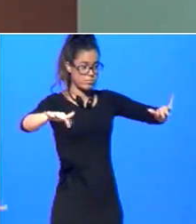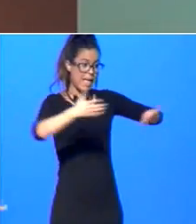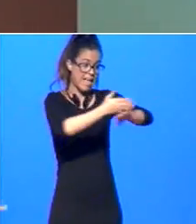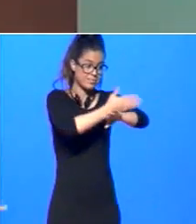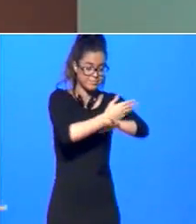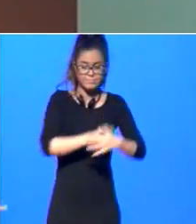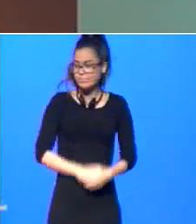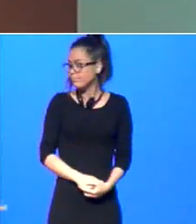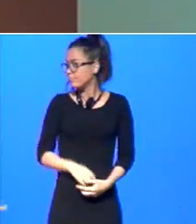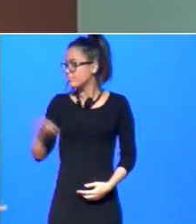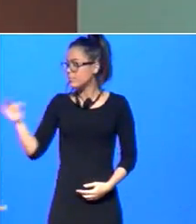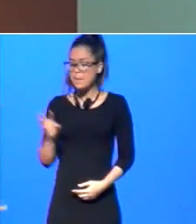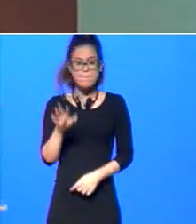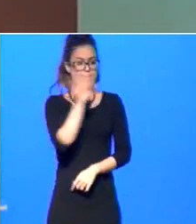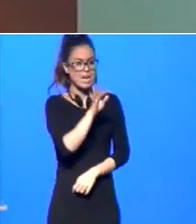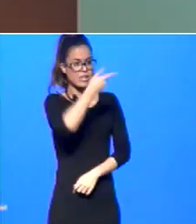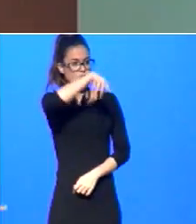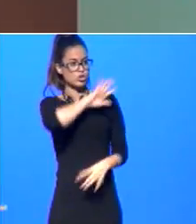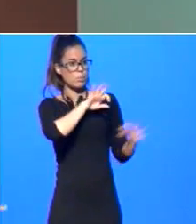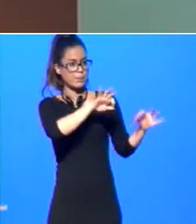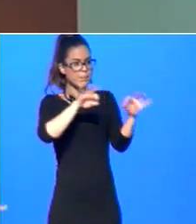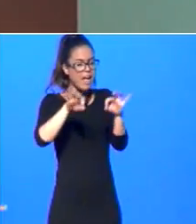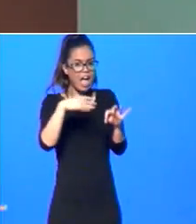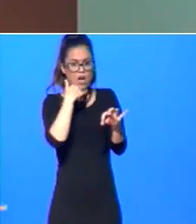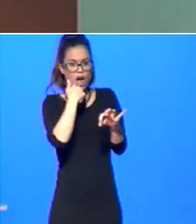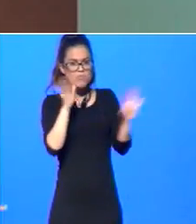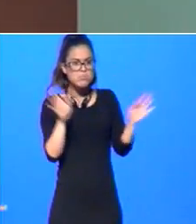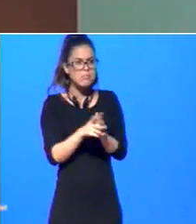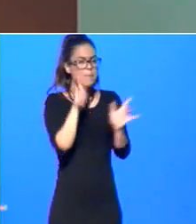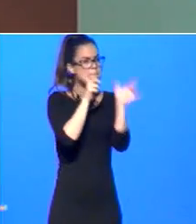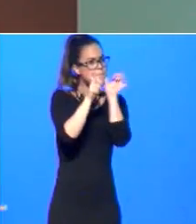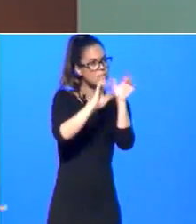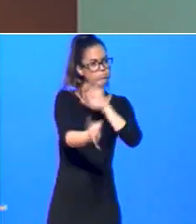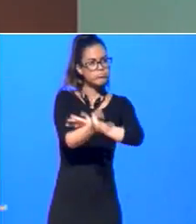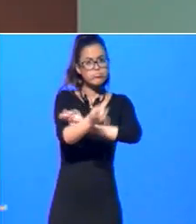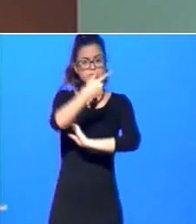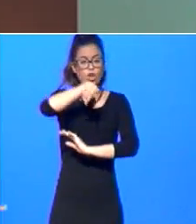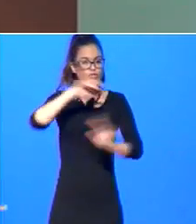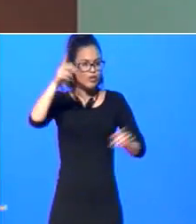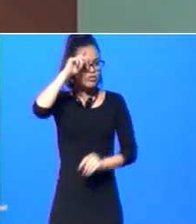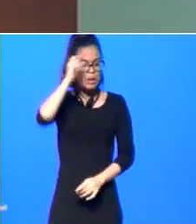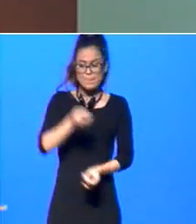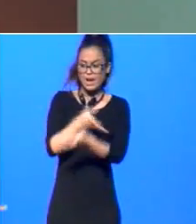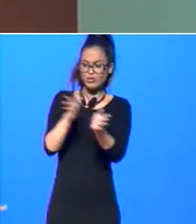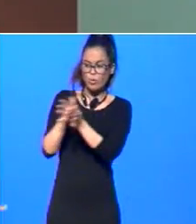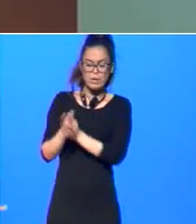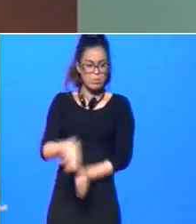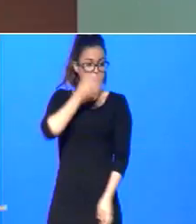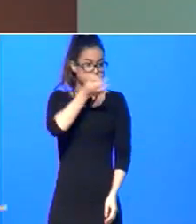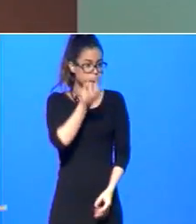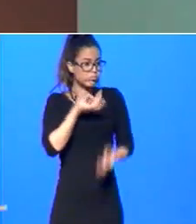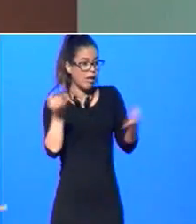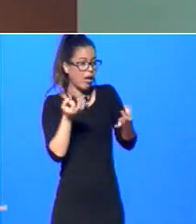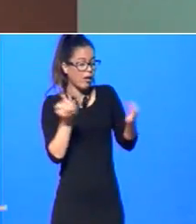Bueno, parece que lo hemos preparado, pero no es así. O sea, ha habido palabras que han ido saliendo. Nosotros no sabemos lo que uno va a decir o el otro, y